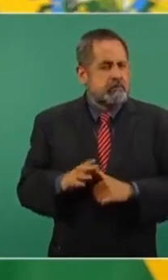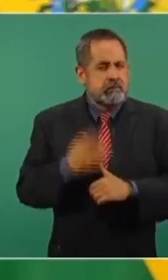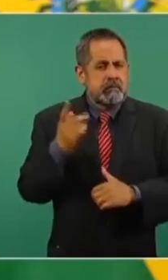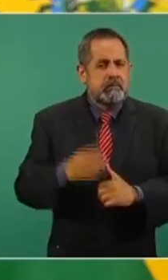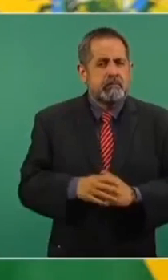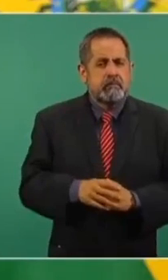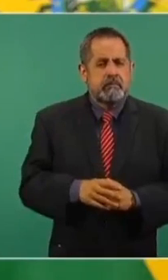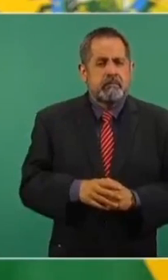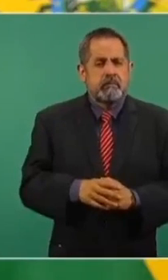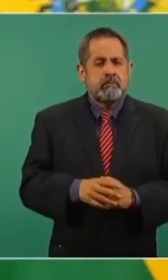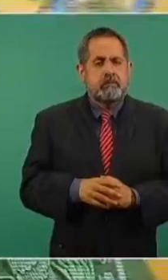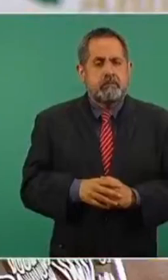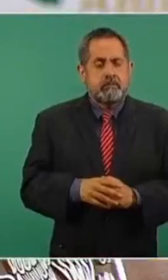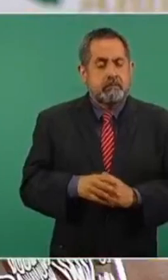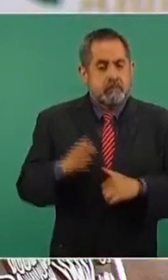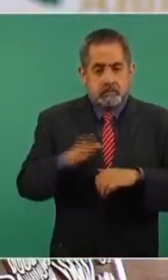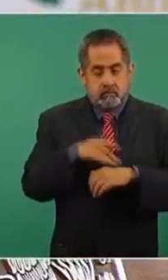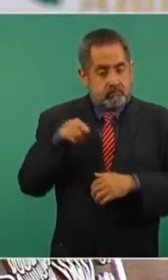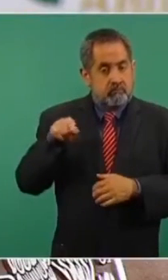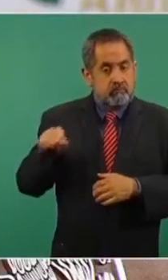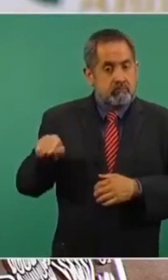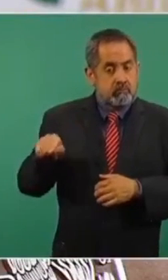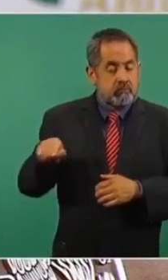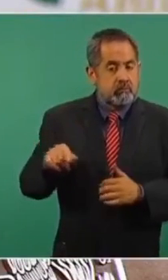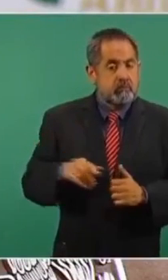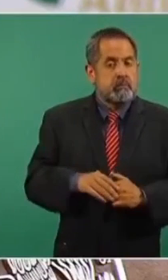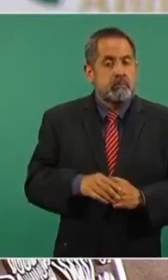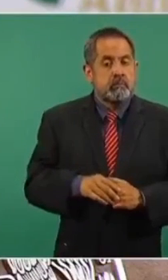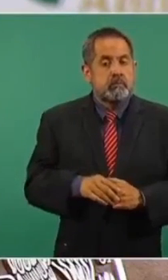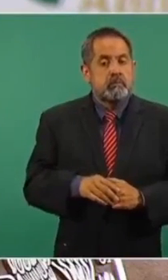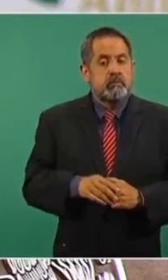porque recibieron la